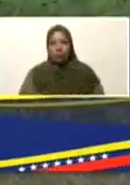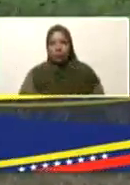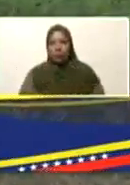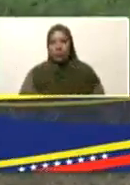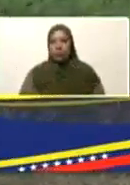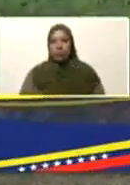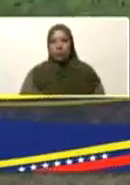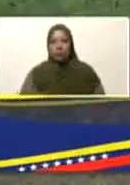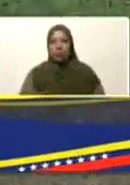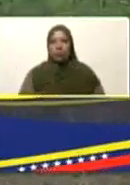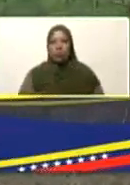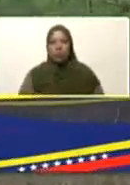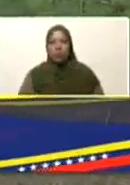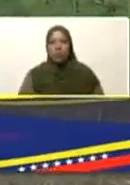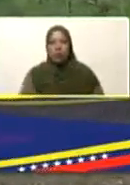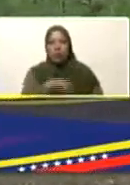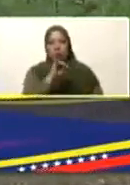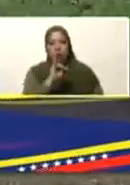en el caso, aquí le metemos